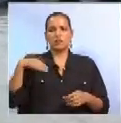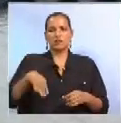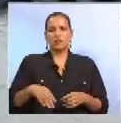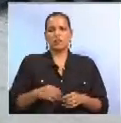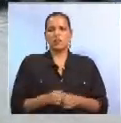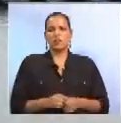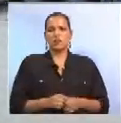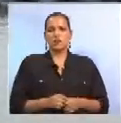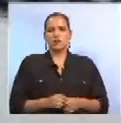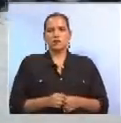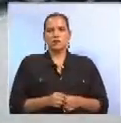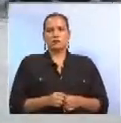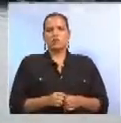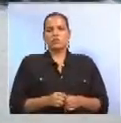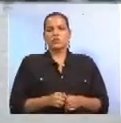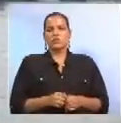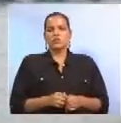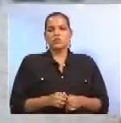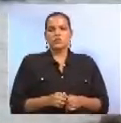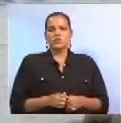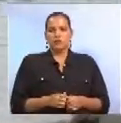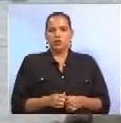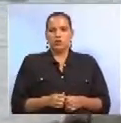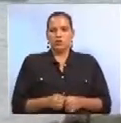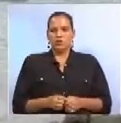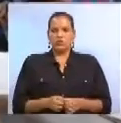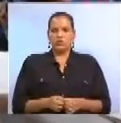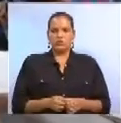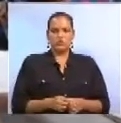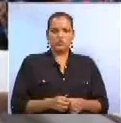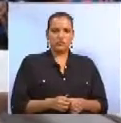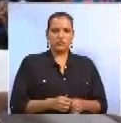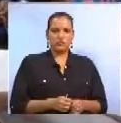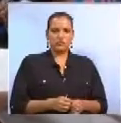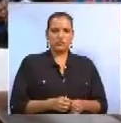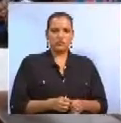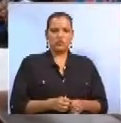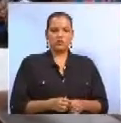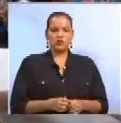Desde el cantón de Muisne, con imagen de Luis Reyes, Luis Guerra, Telecosta.